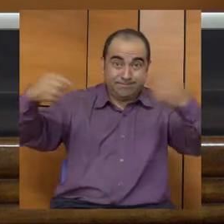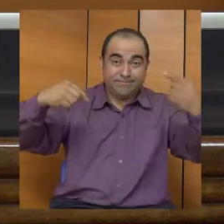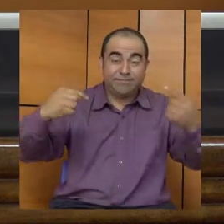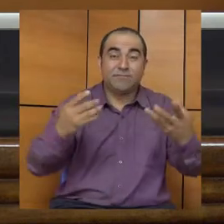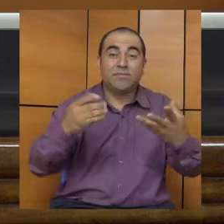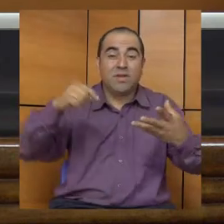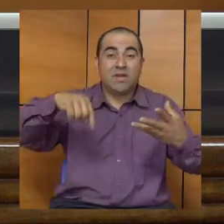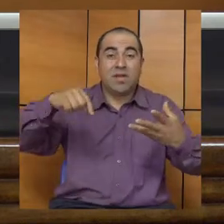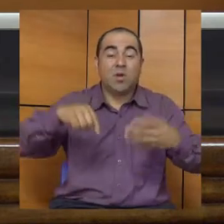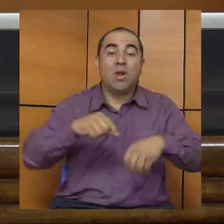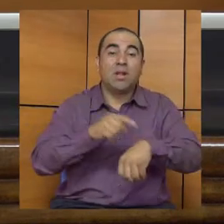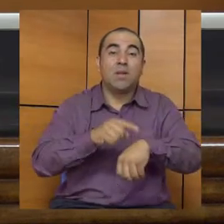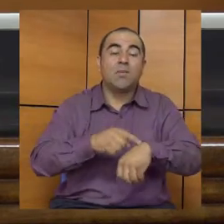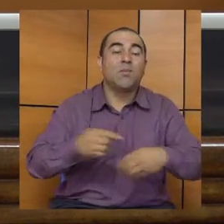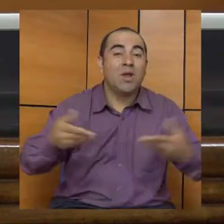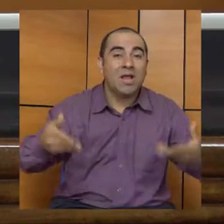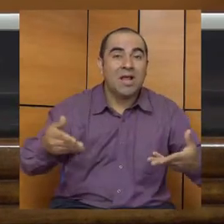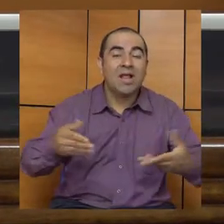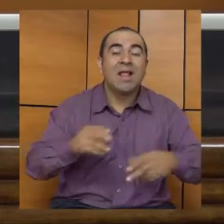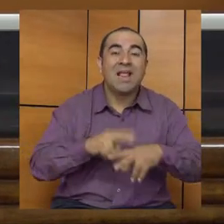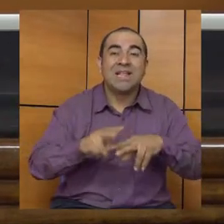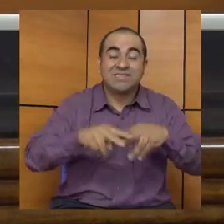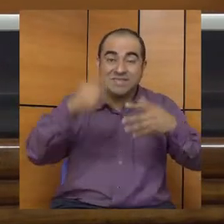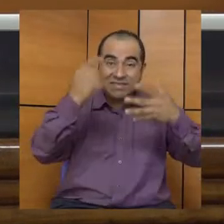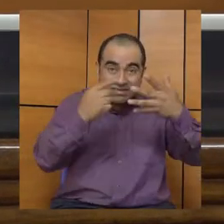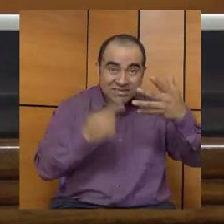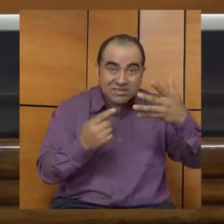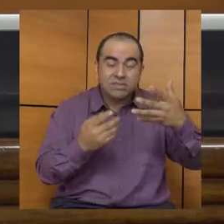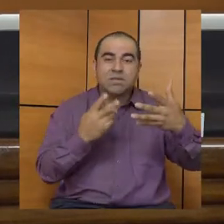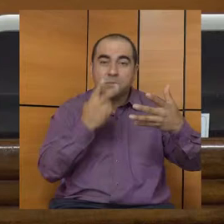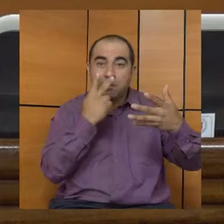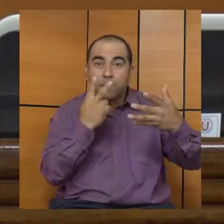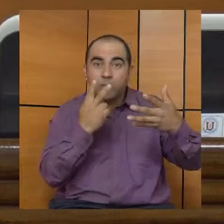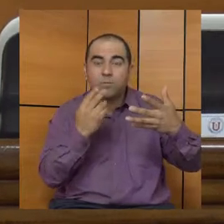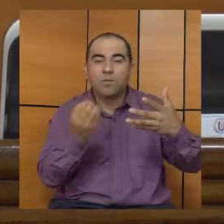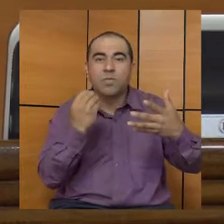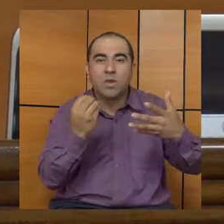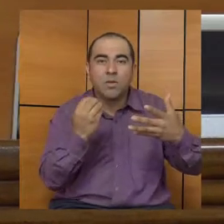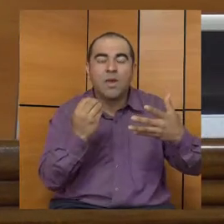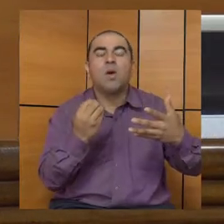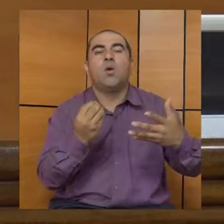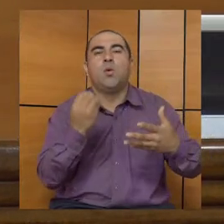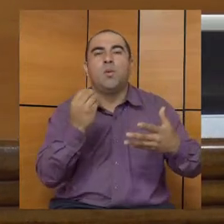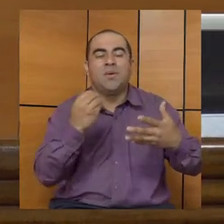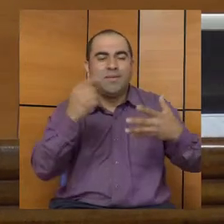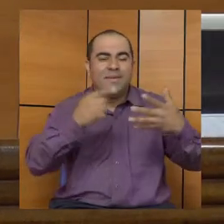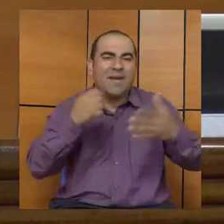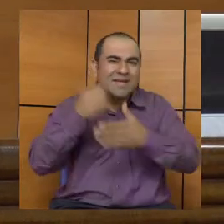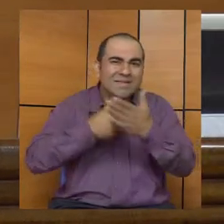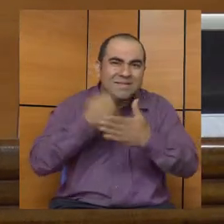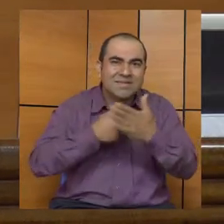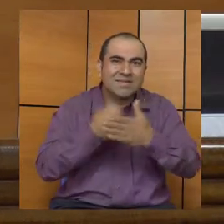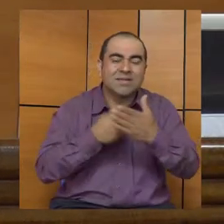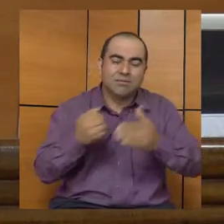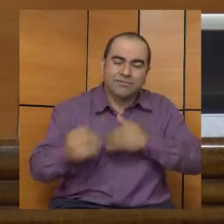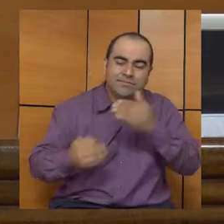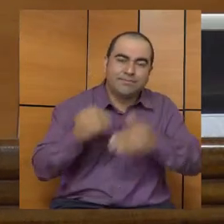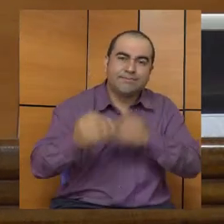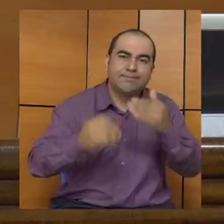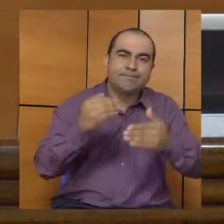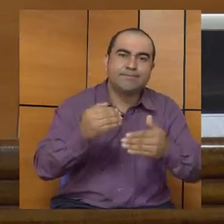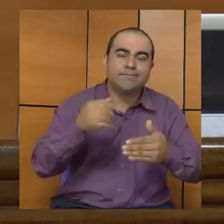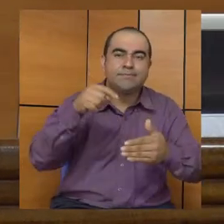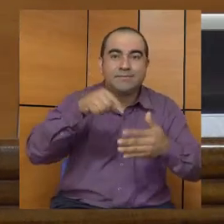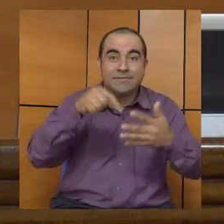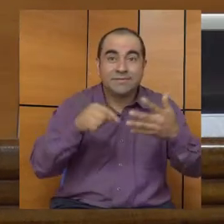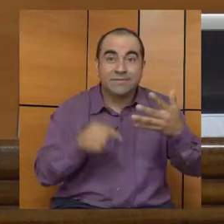en un momento del quehacer de nuestro país, donde uno ve una encuesta y ya no ni siquiera la mira, lograr 2.300 encuestados, que